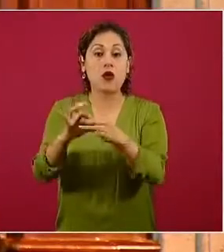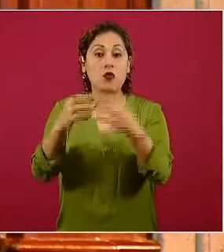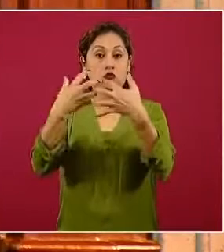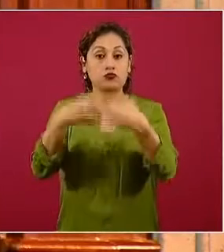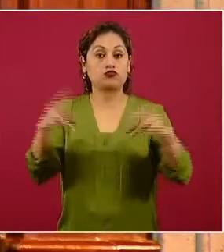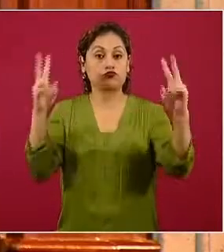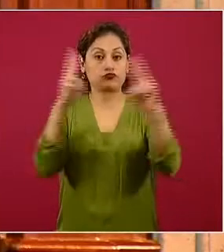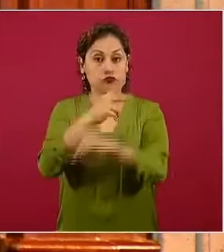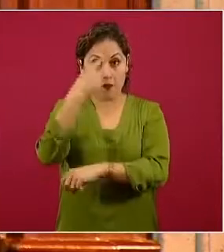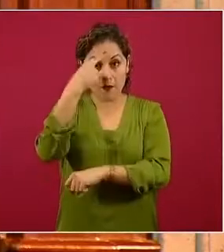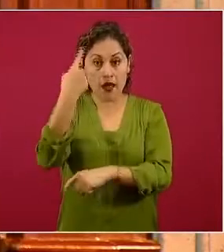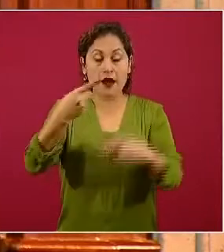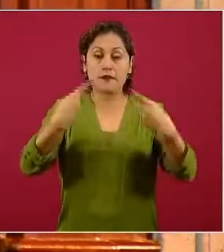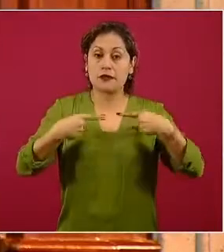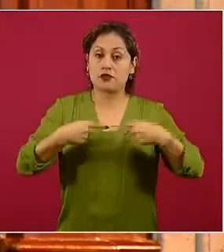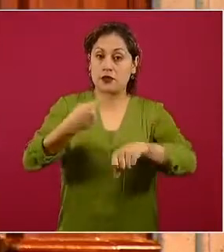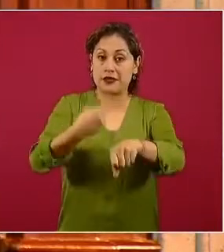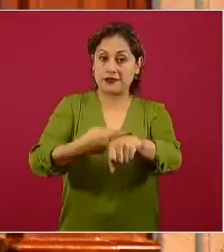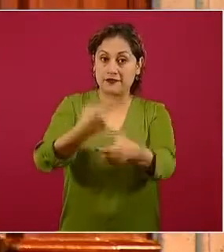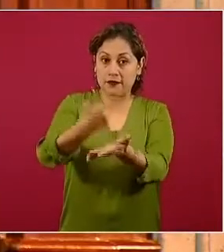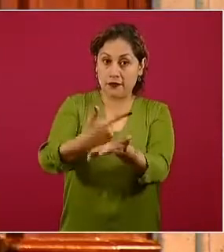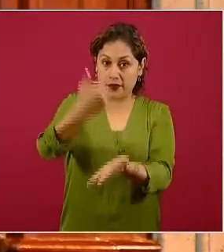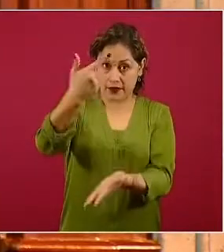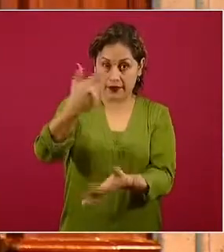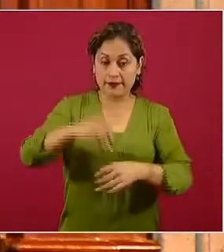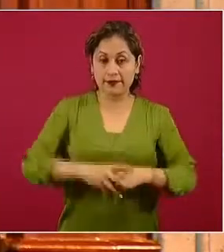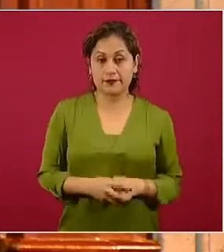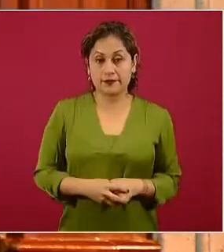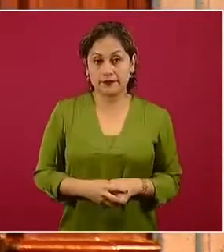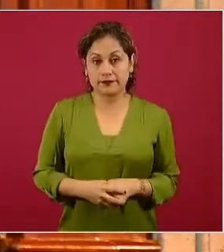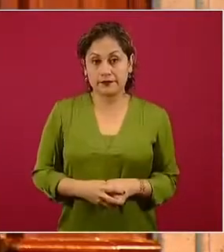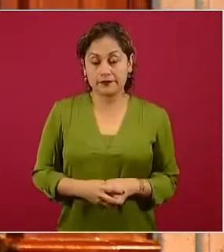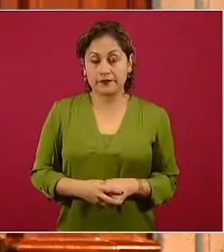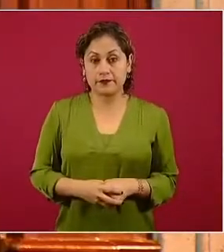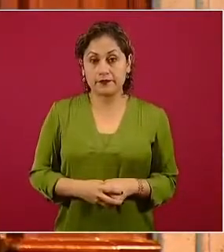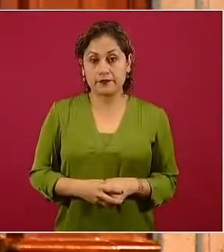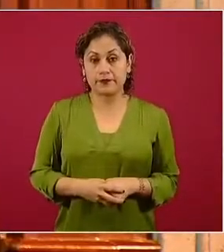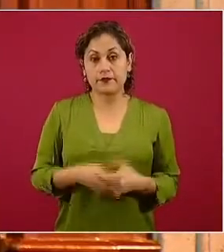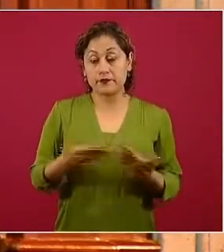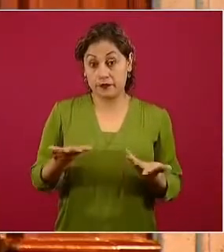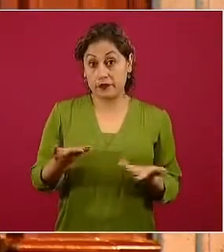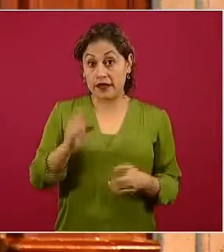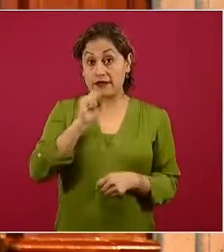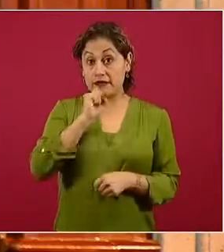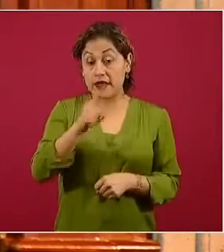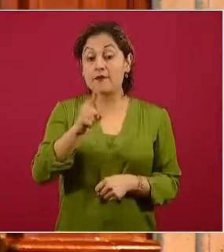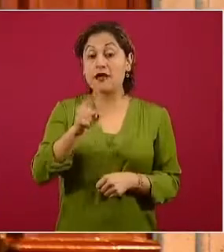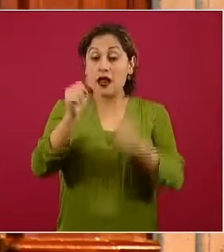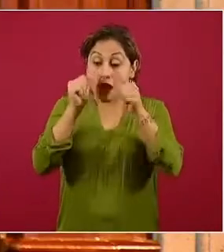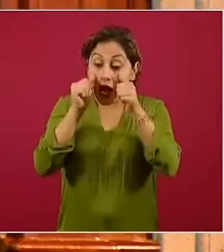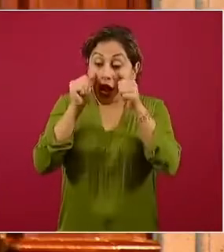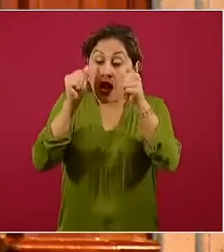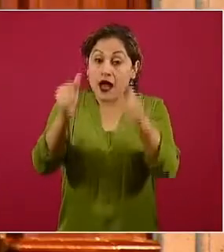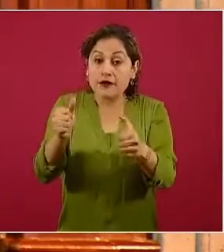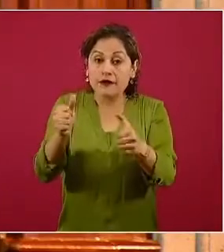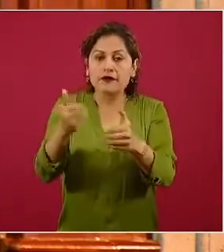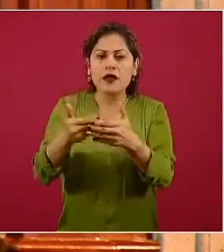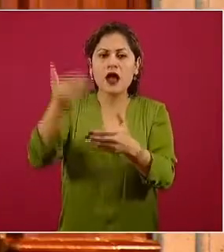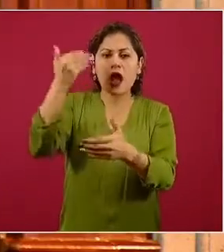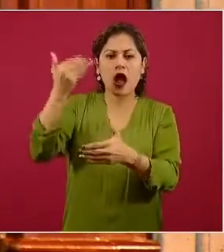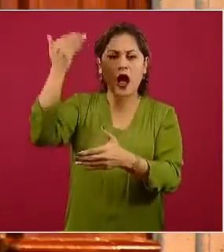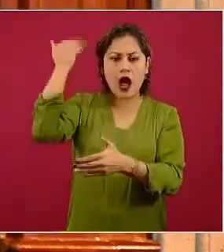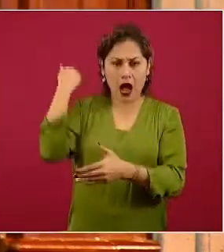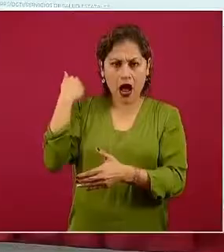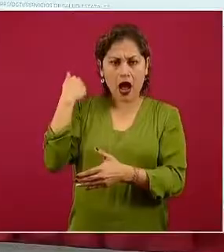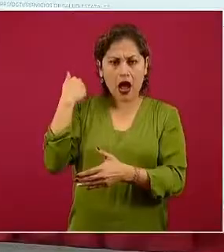para los pacientes más críticos, y en su momento se está utilizando estrategias que ya se habían utilizado en